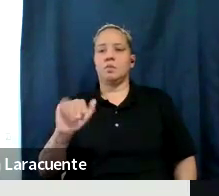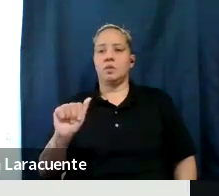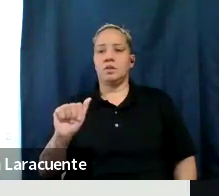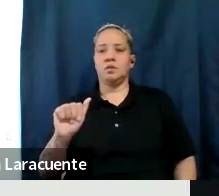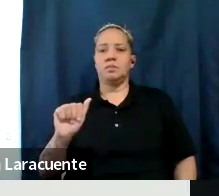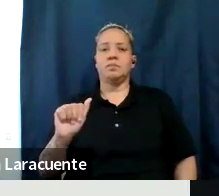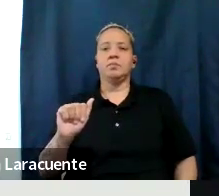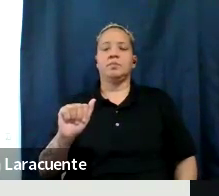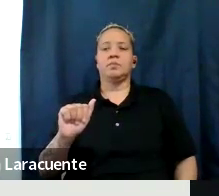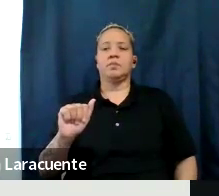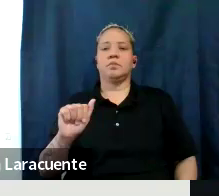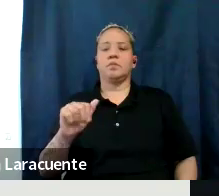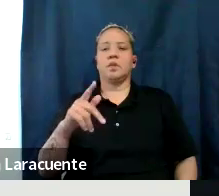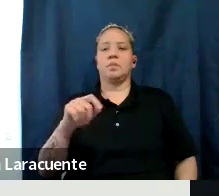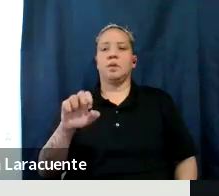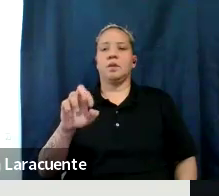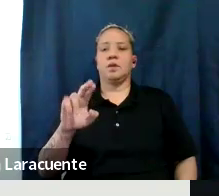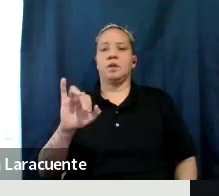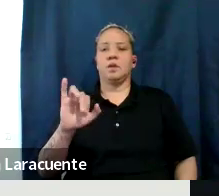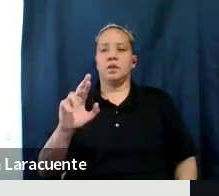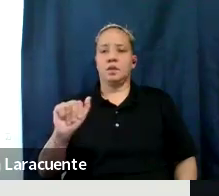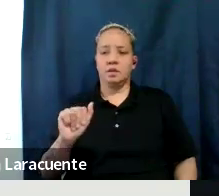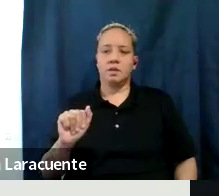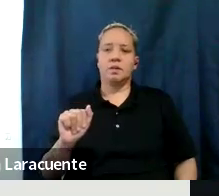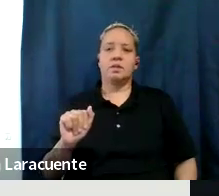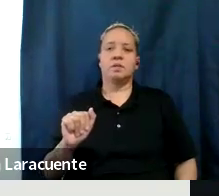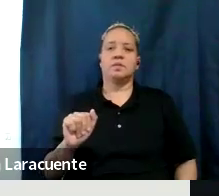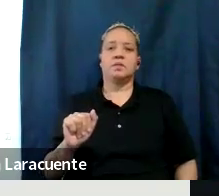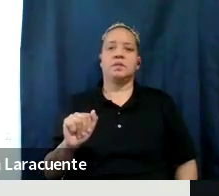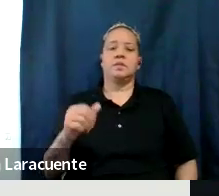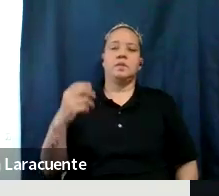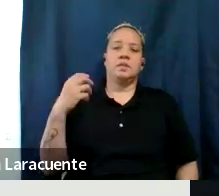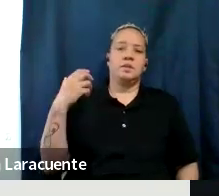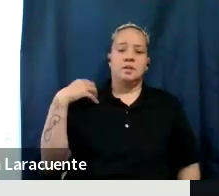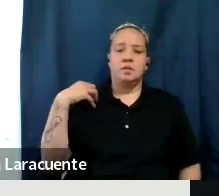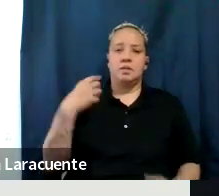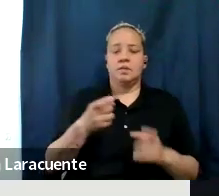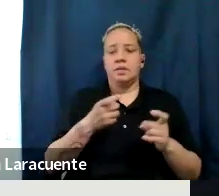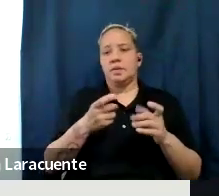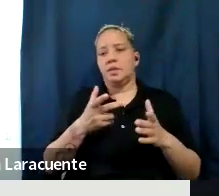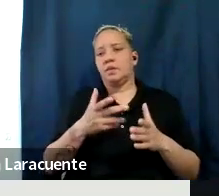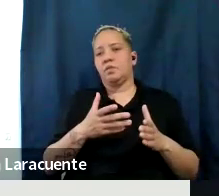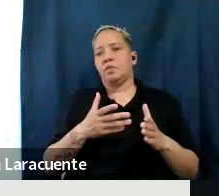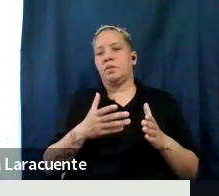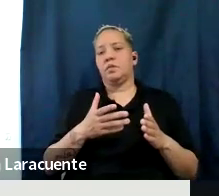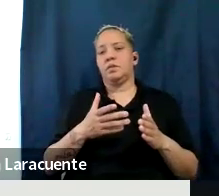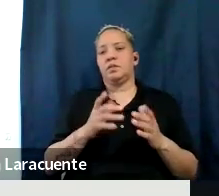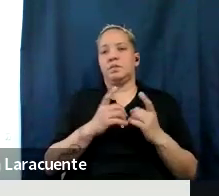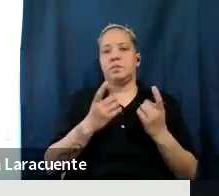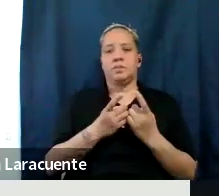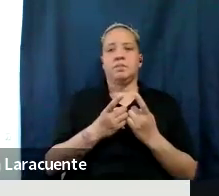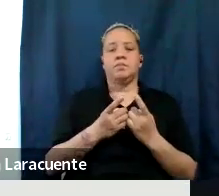de Antonio Sepedreira, que era el director del Departamento de